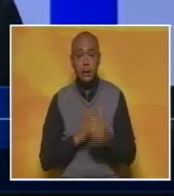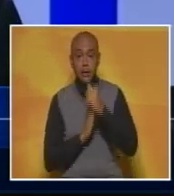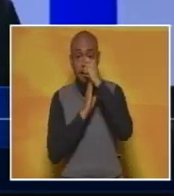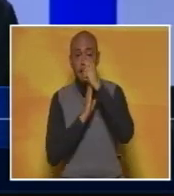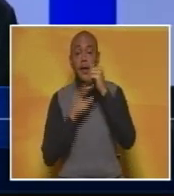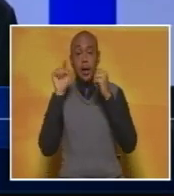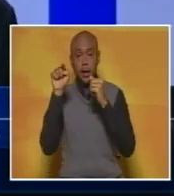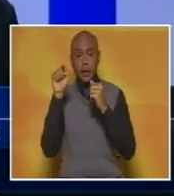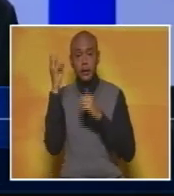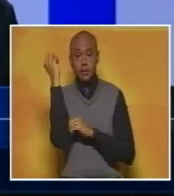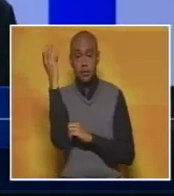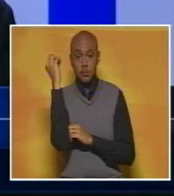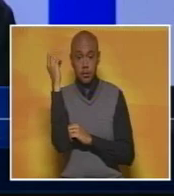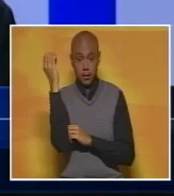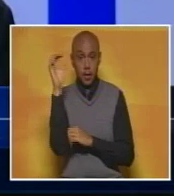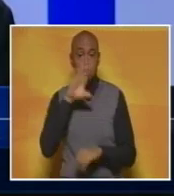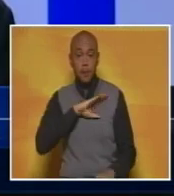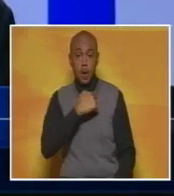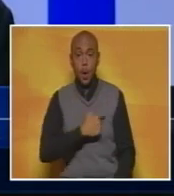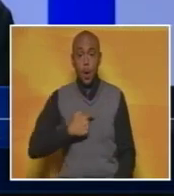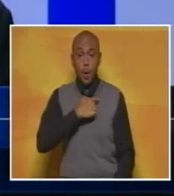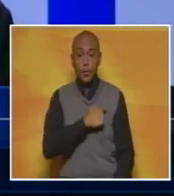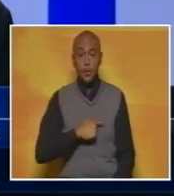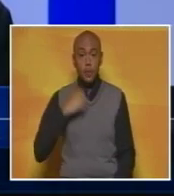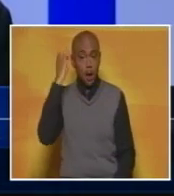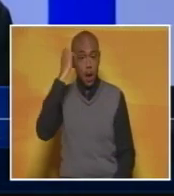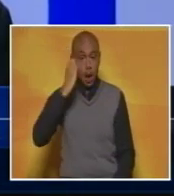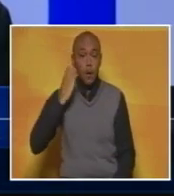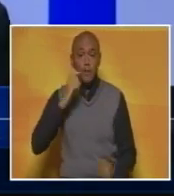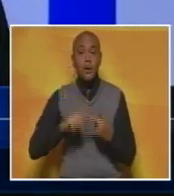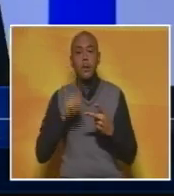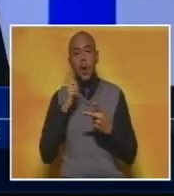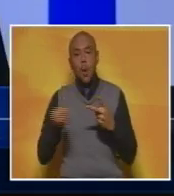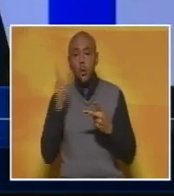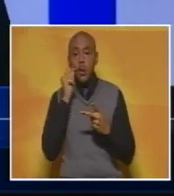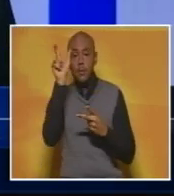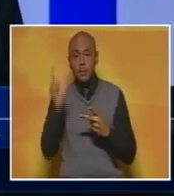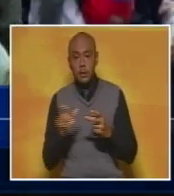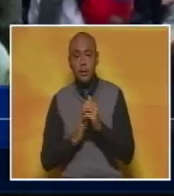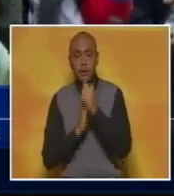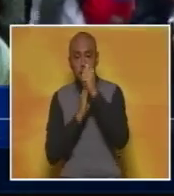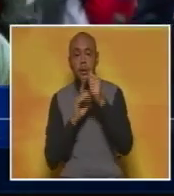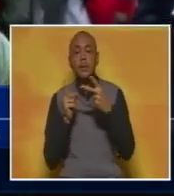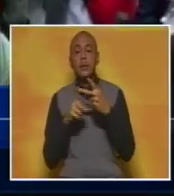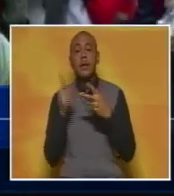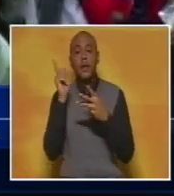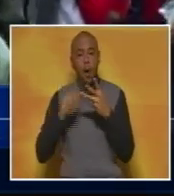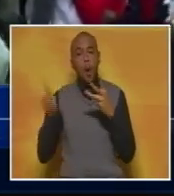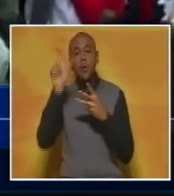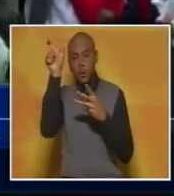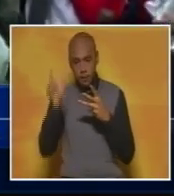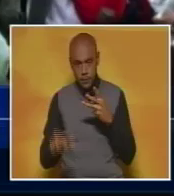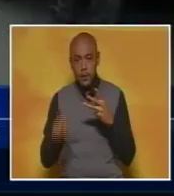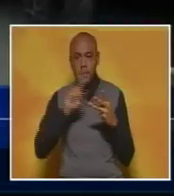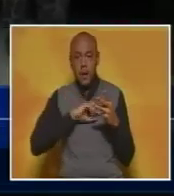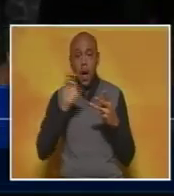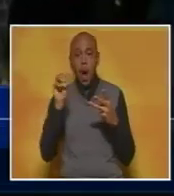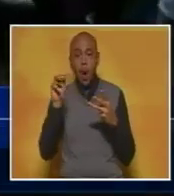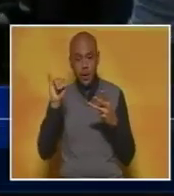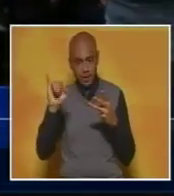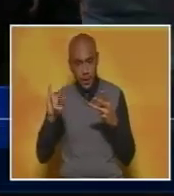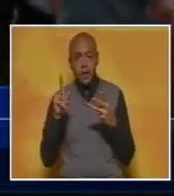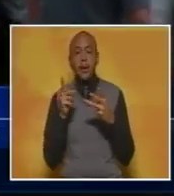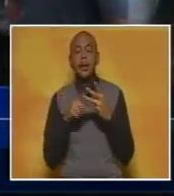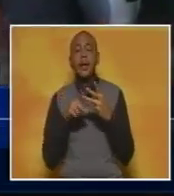representante y vicepresidenta de la Comisión Europea, Filippo Grandi, alto comisionado del ACNUR, Antonio Vitorino, director general de la OIM, y Eduardo